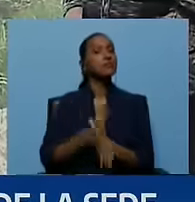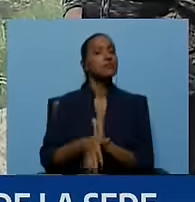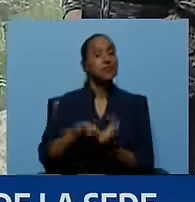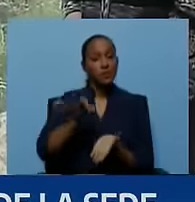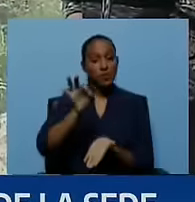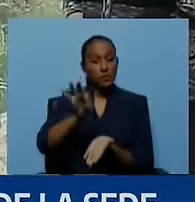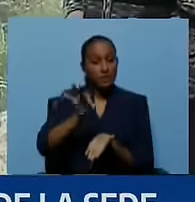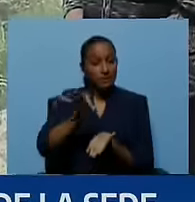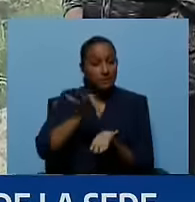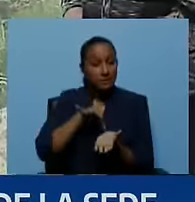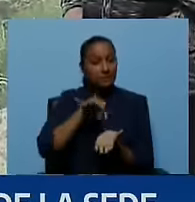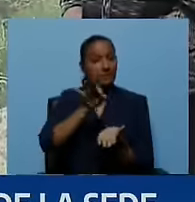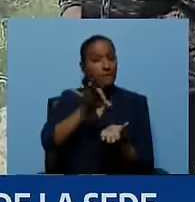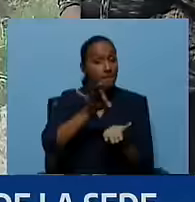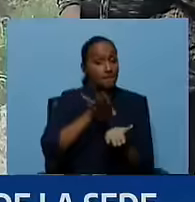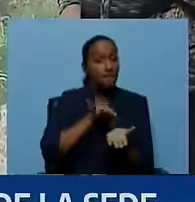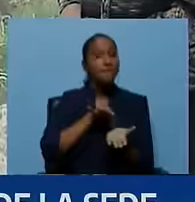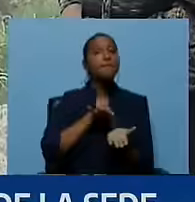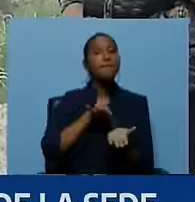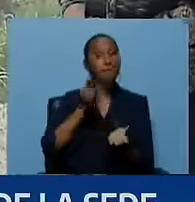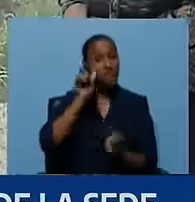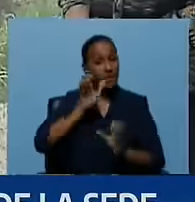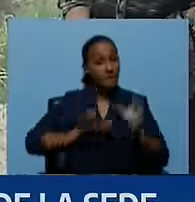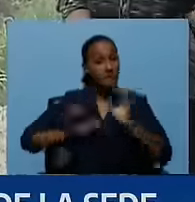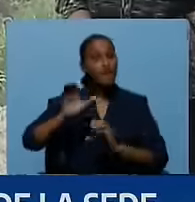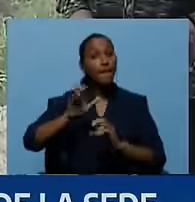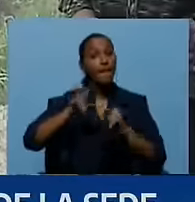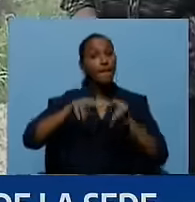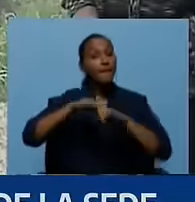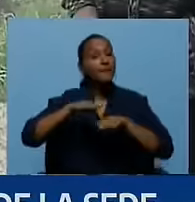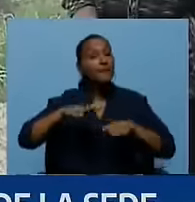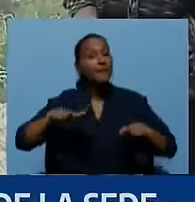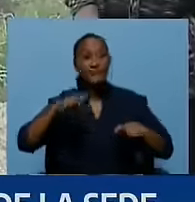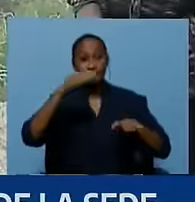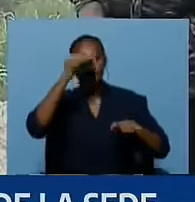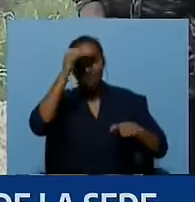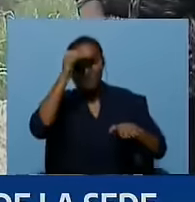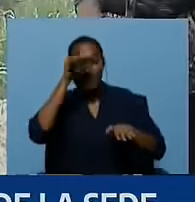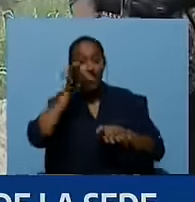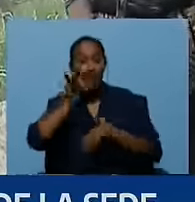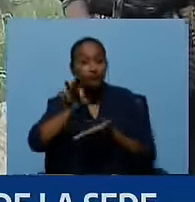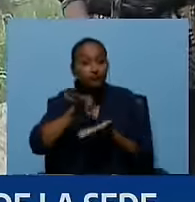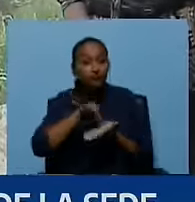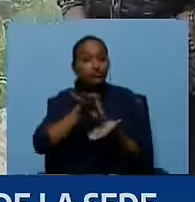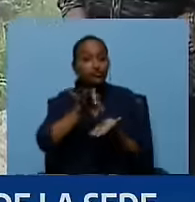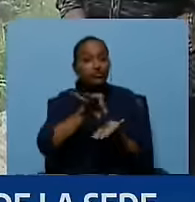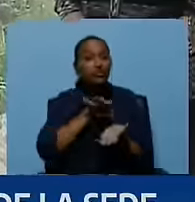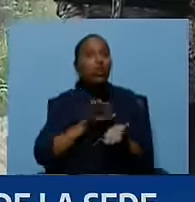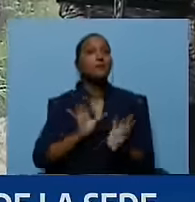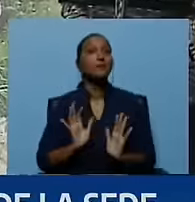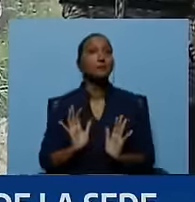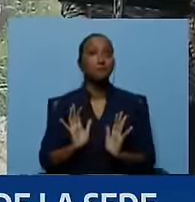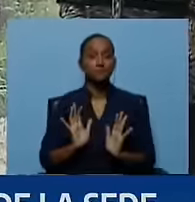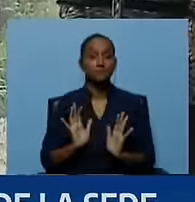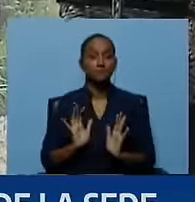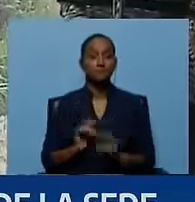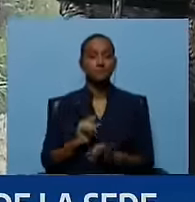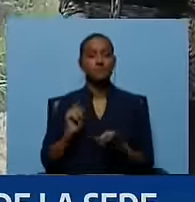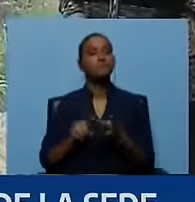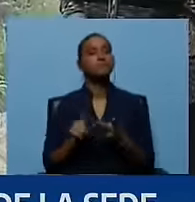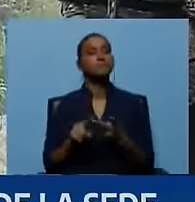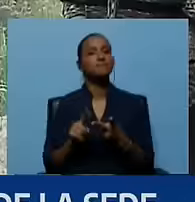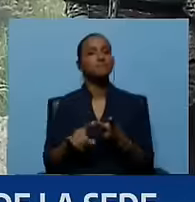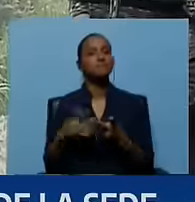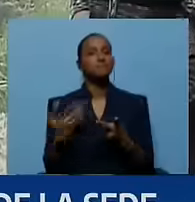del talento científico nacional, el semillero científico, que va viento en popa, ya vamos a ver. El